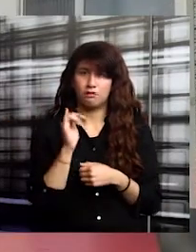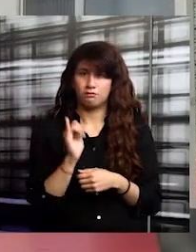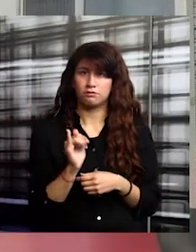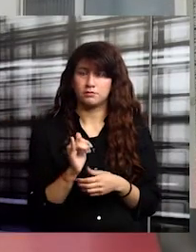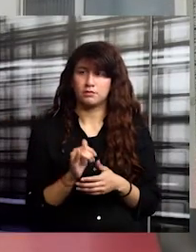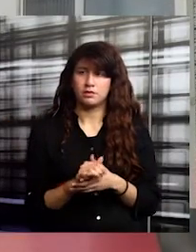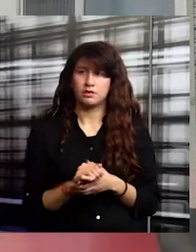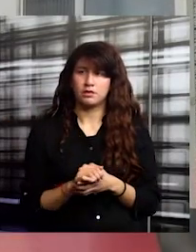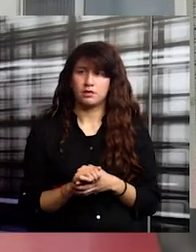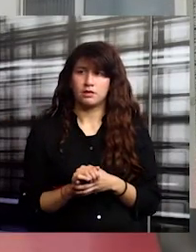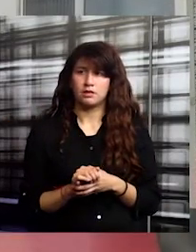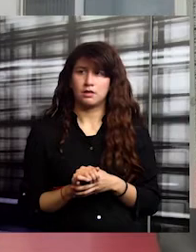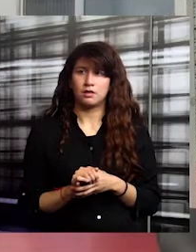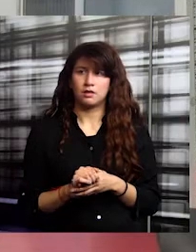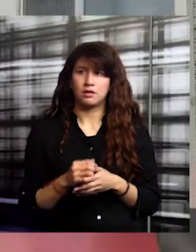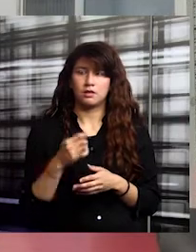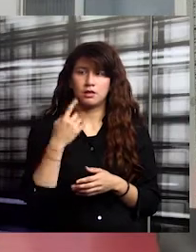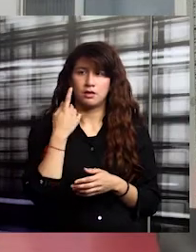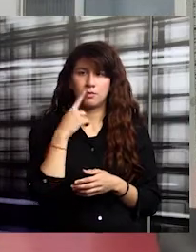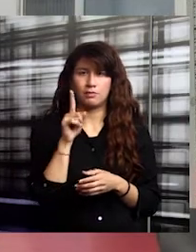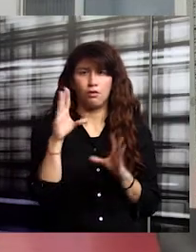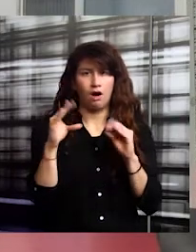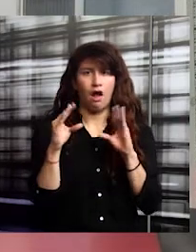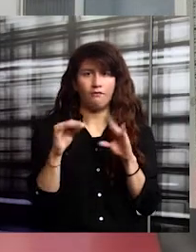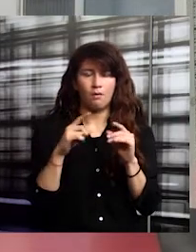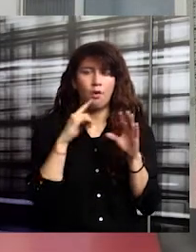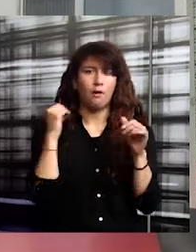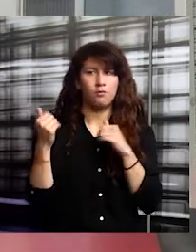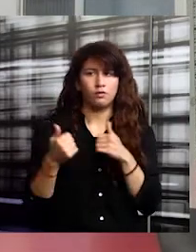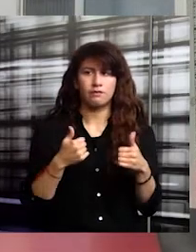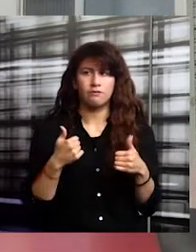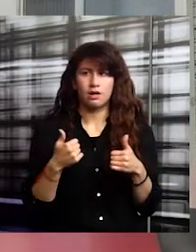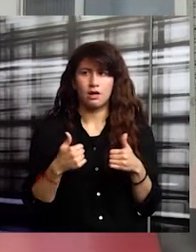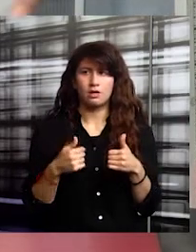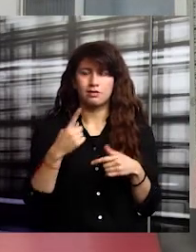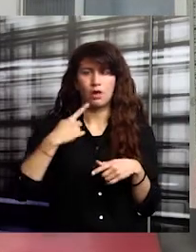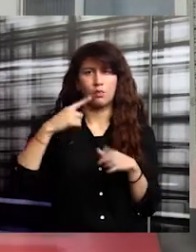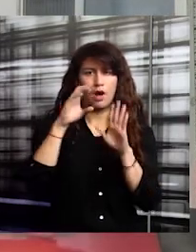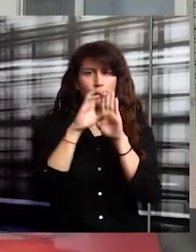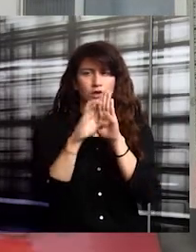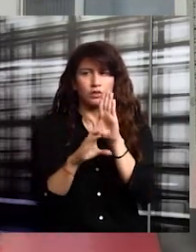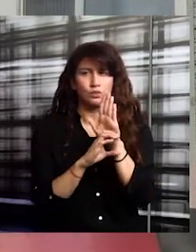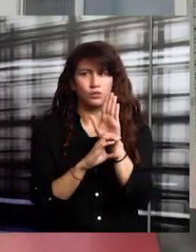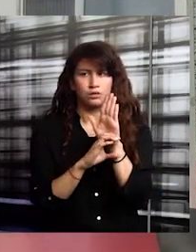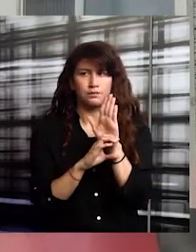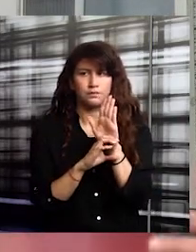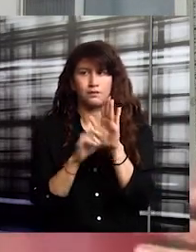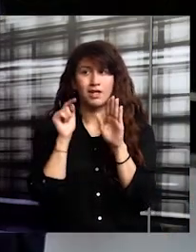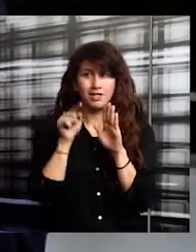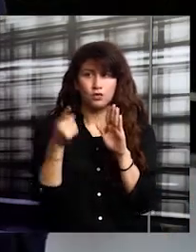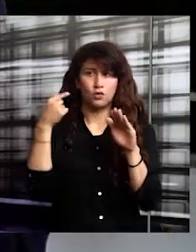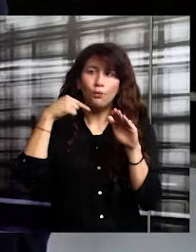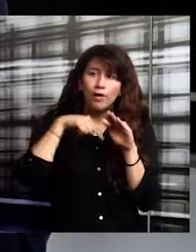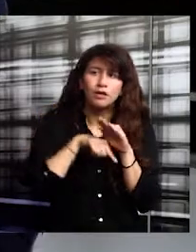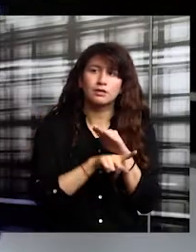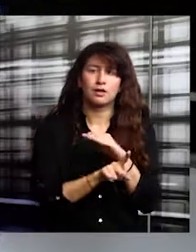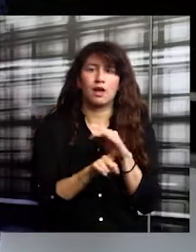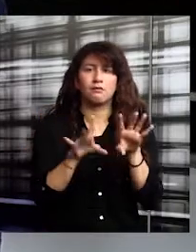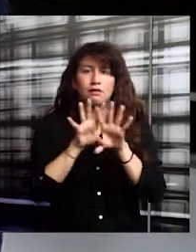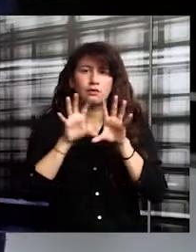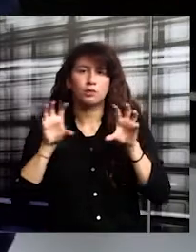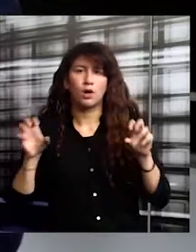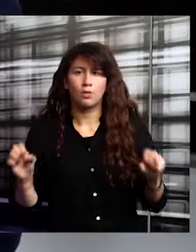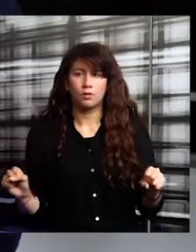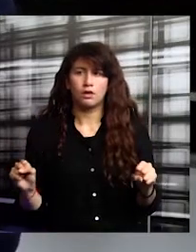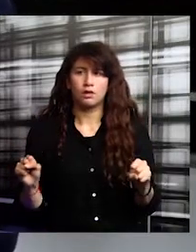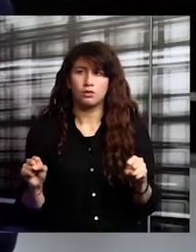y yo creo que esto va a invitar a que hayan acuerdos y que no un sector le pase la planadora a otro. Alejandro, una situación